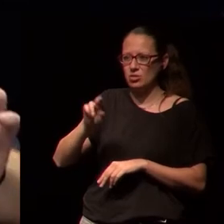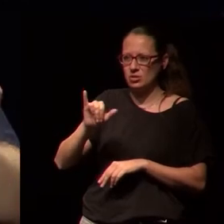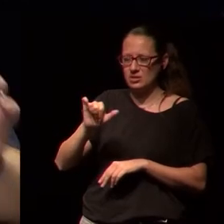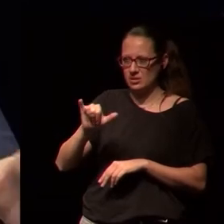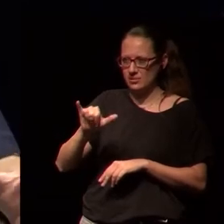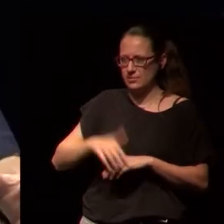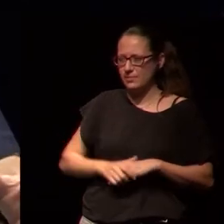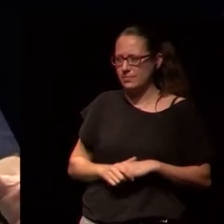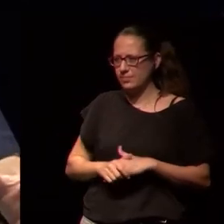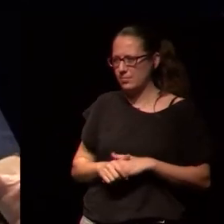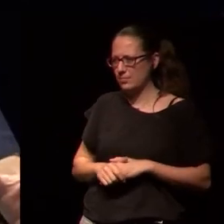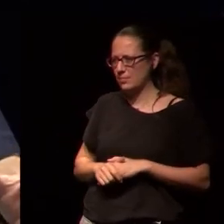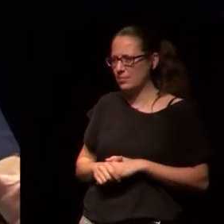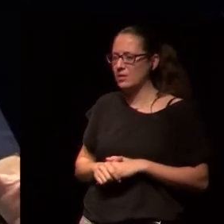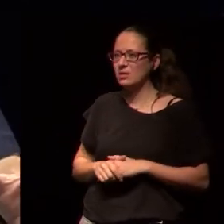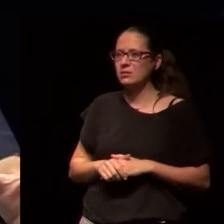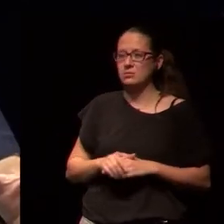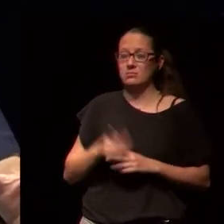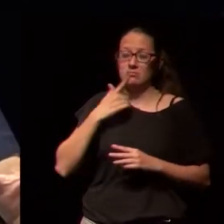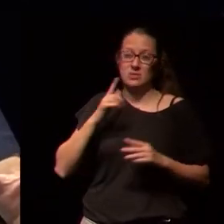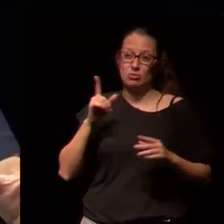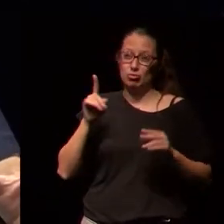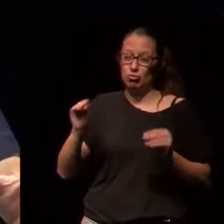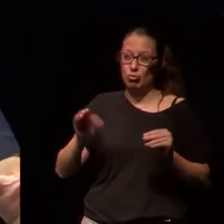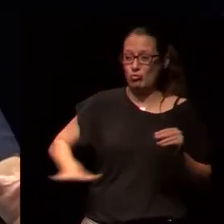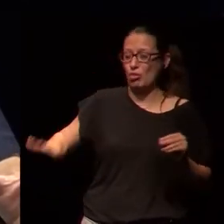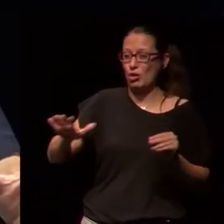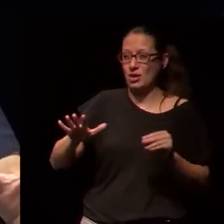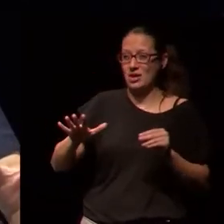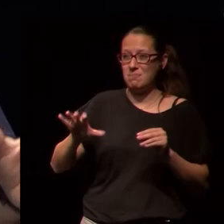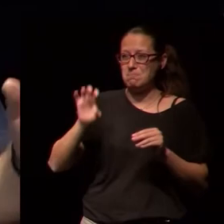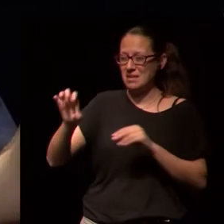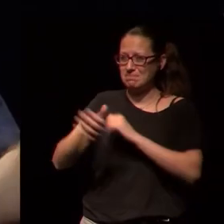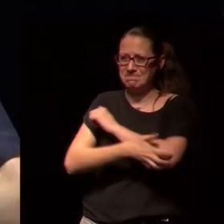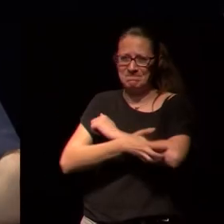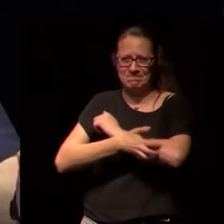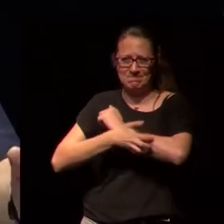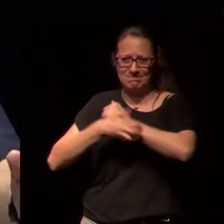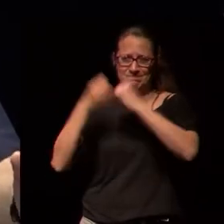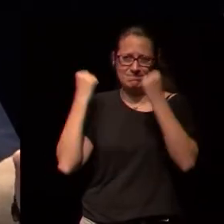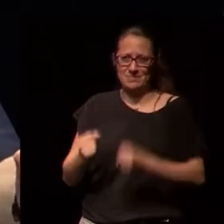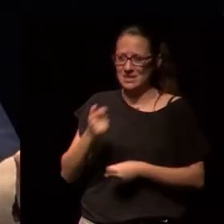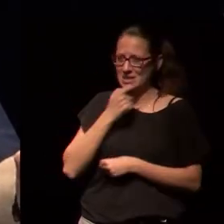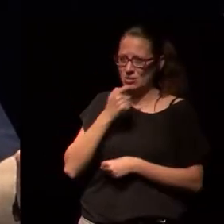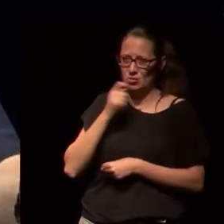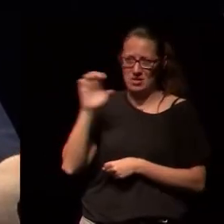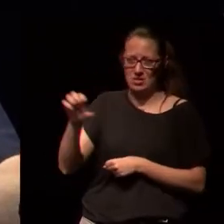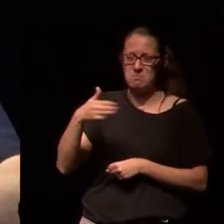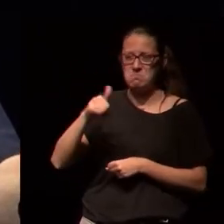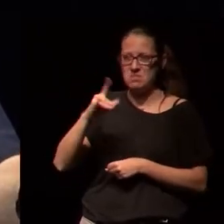Están en una parte paupérrima del Reino Unido, en los